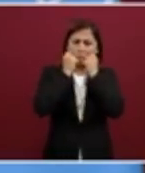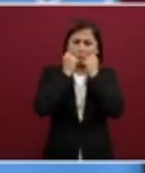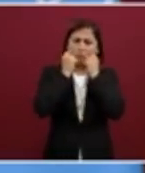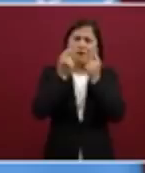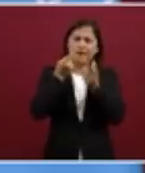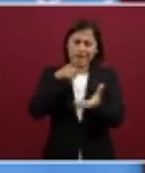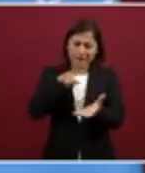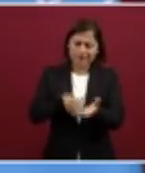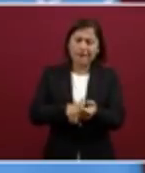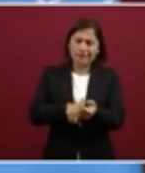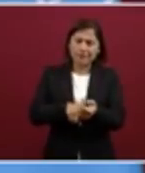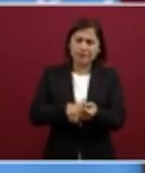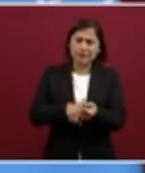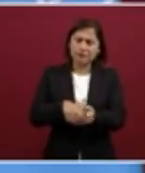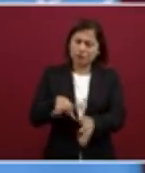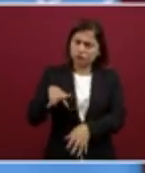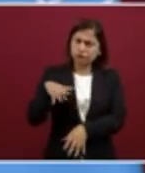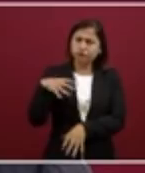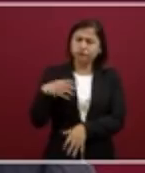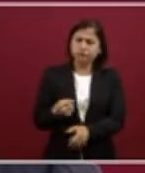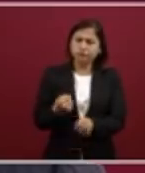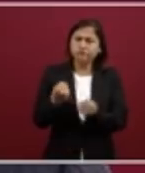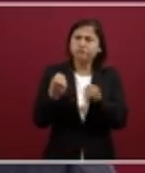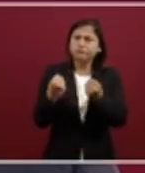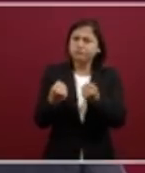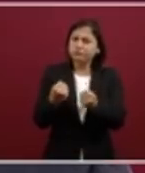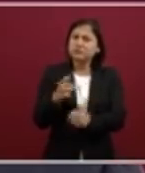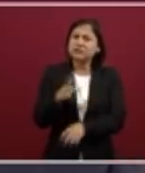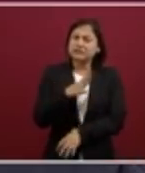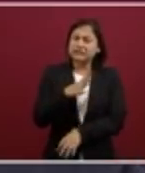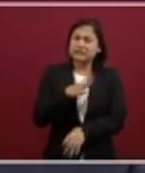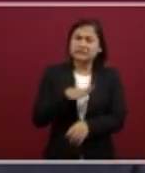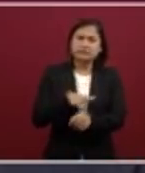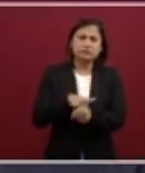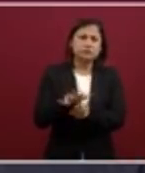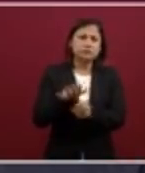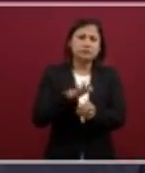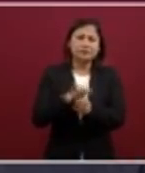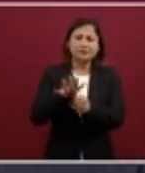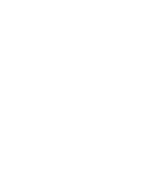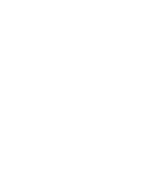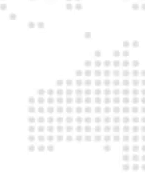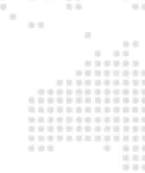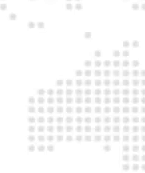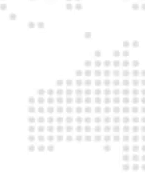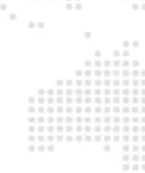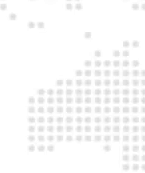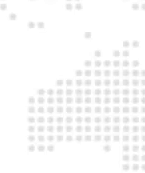en la región. Con información de Verónica Torres Lizama, Notimex.